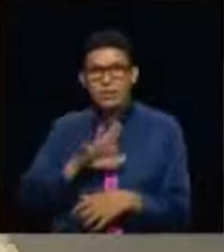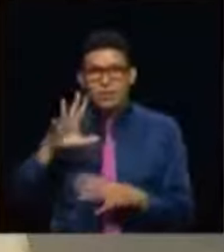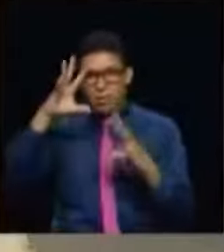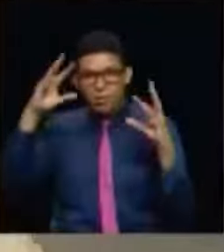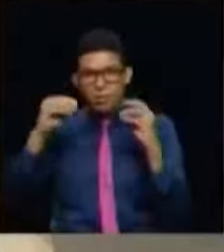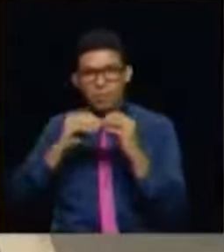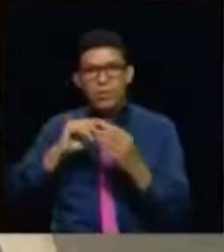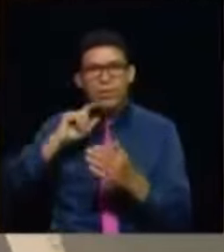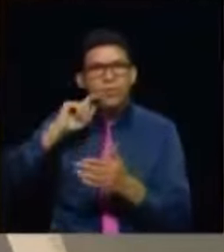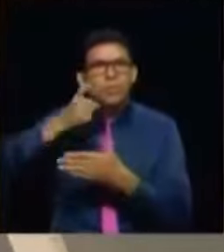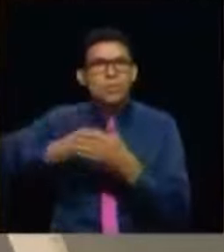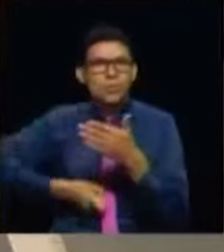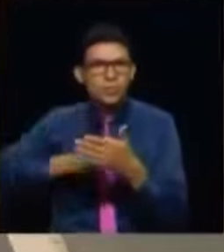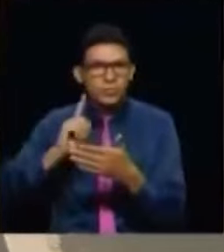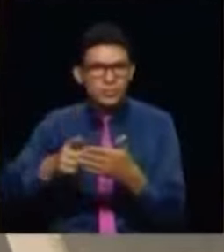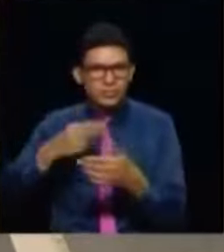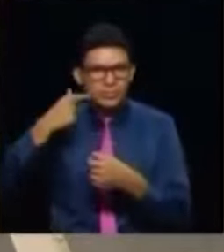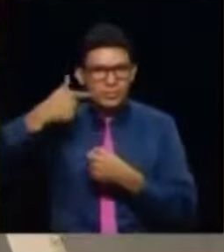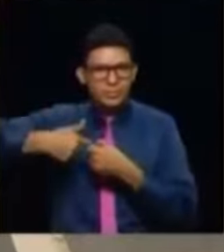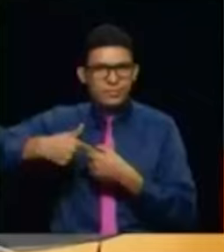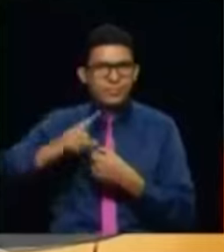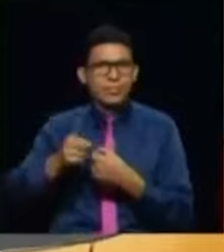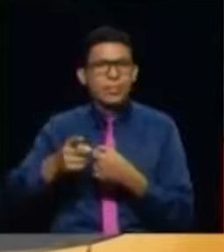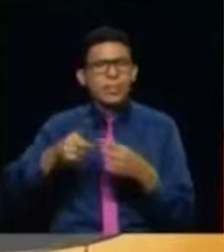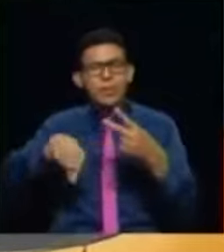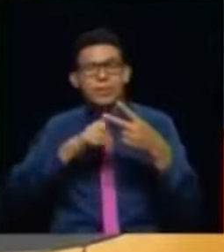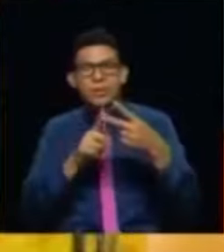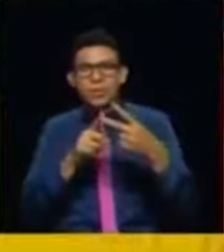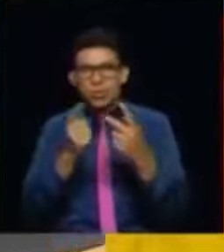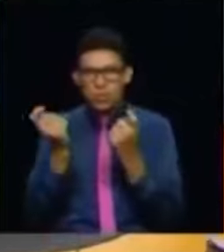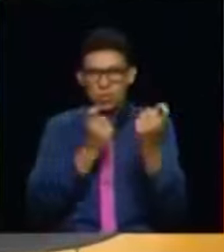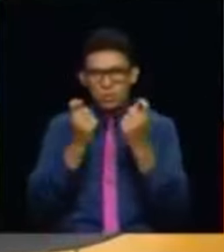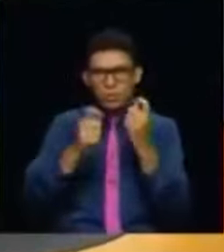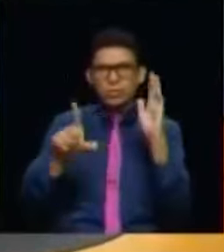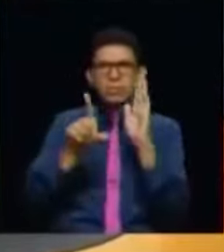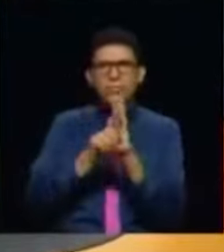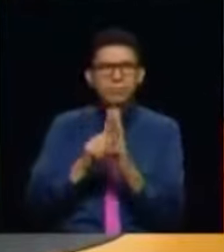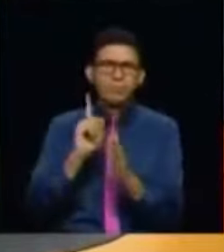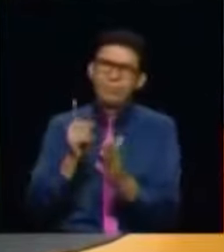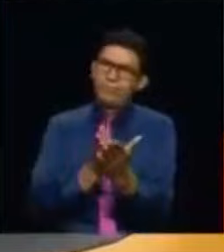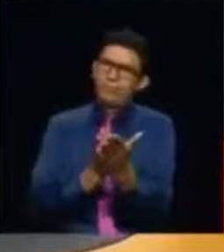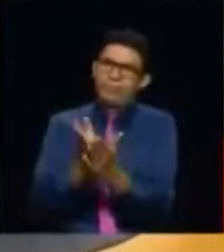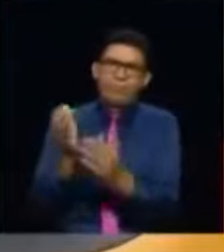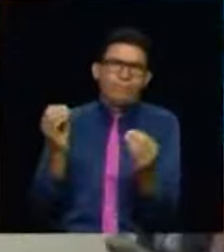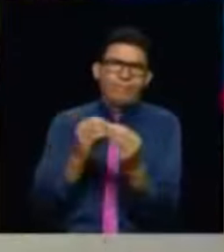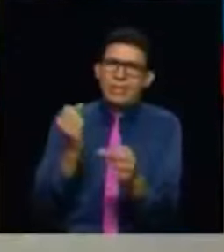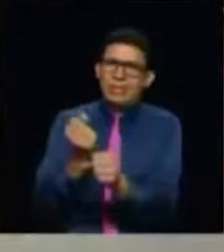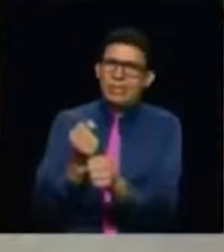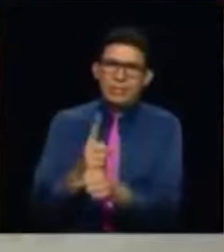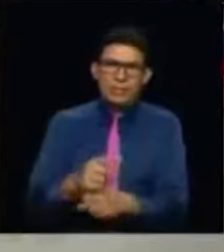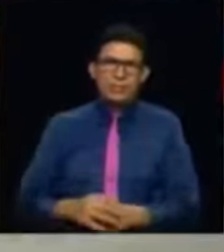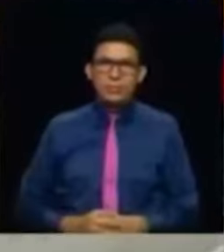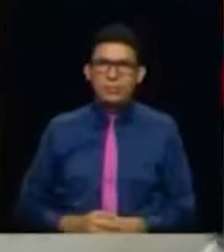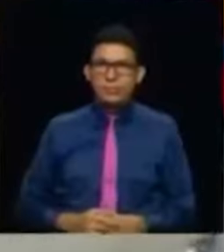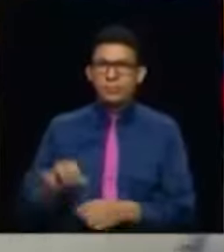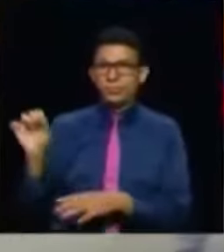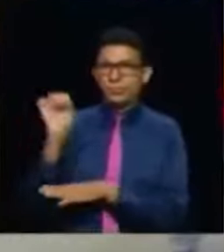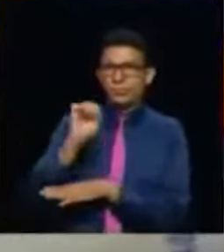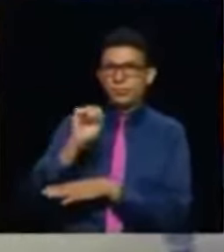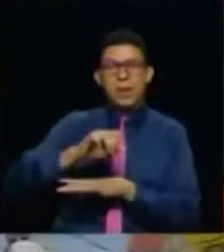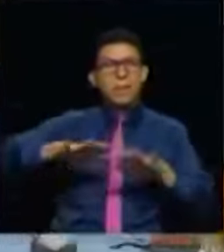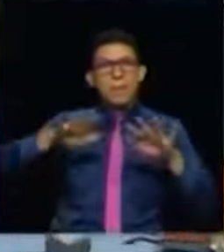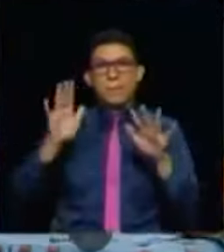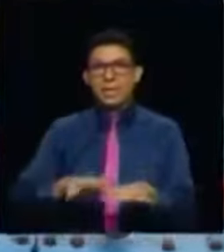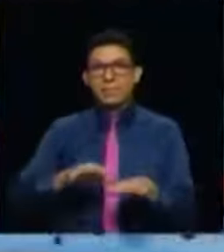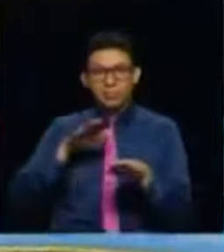tasa diferencial del precio de la gasolina y el control de la legalidad que sigue siendo un impedimento para su labor. Los conductores pararon el